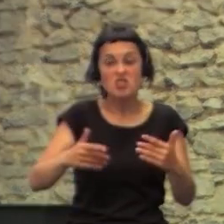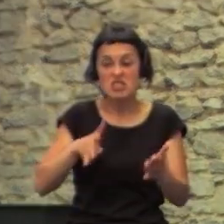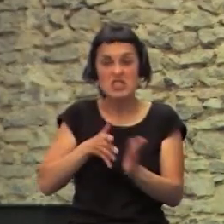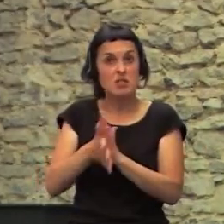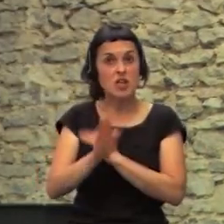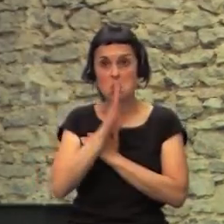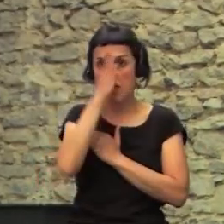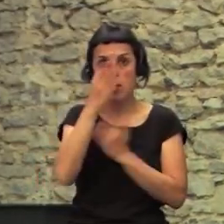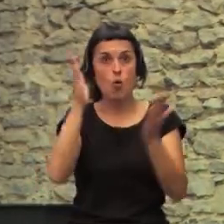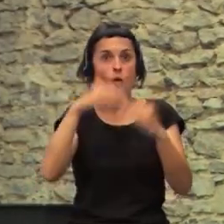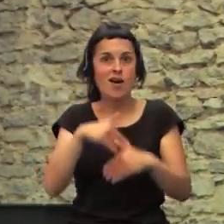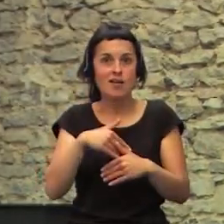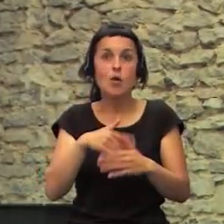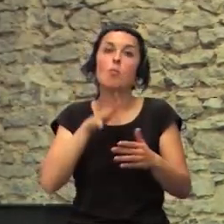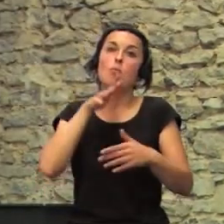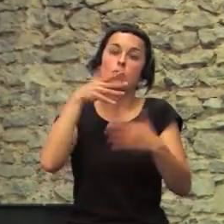no se mide ni por el placer